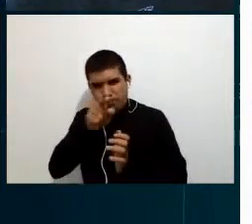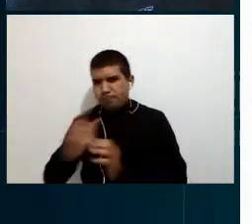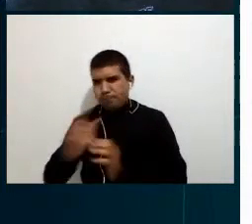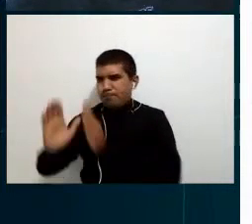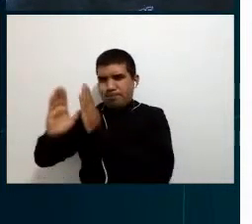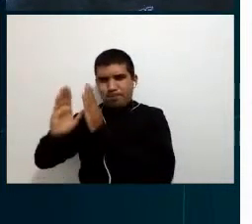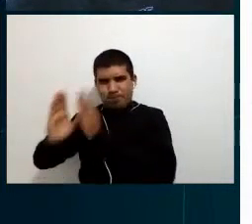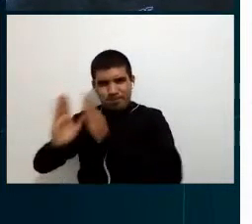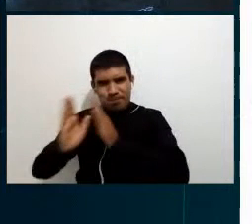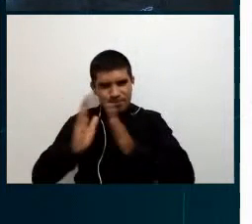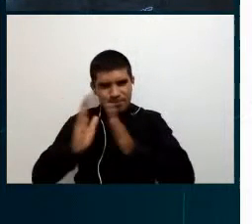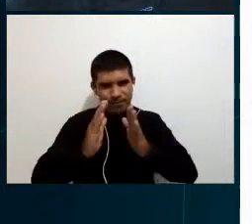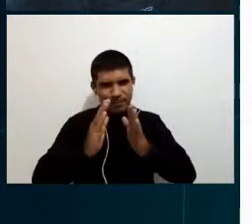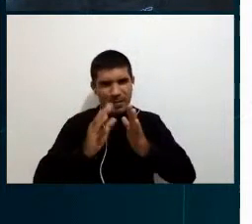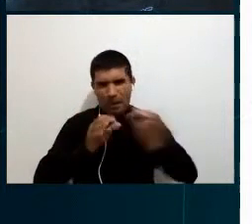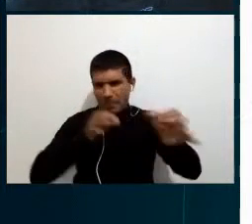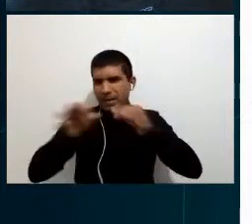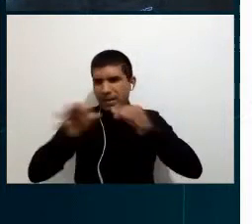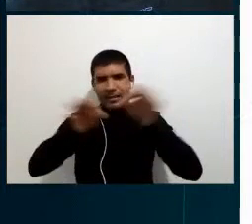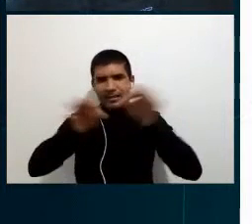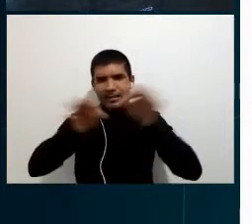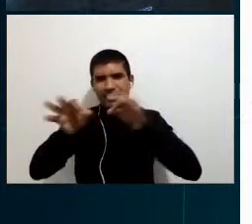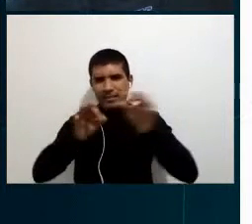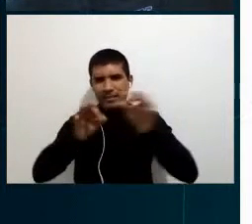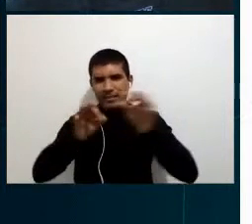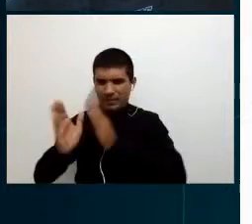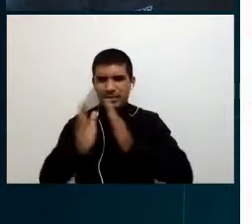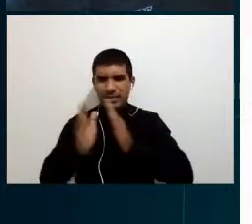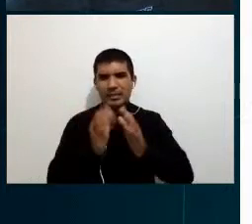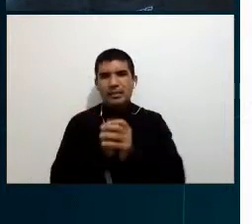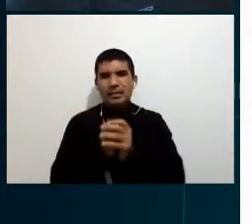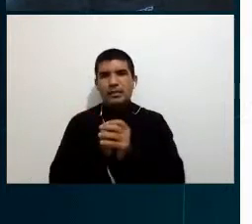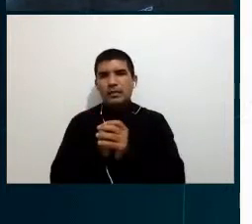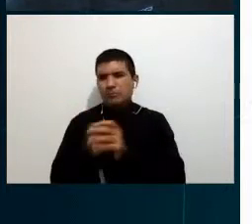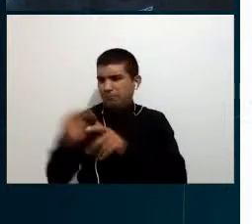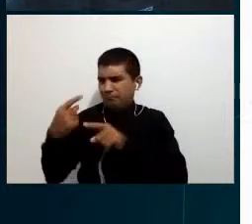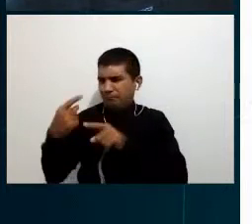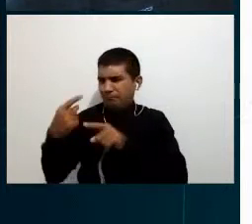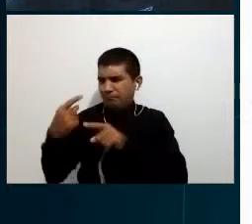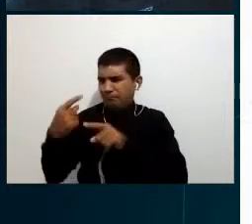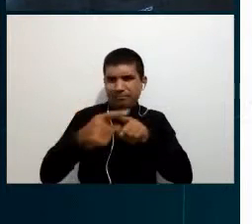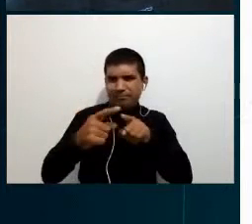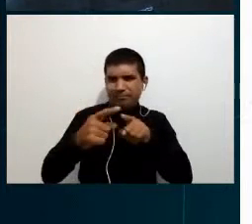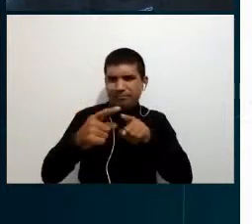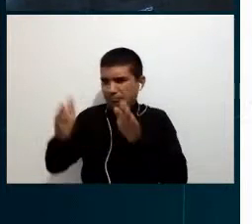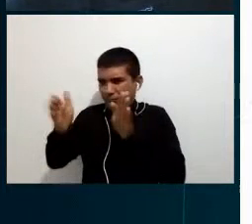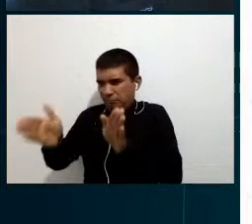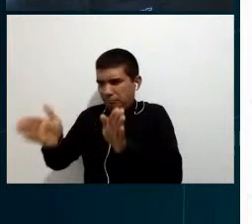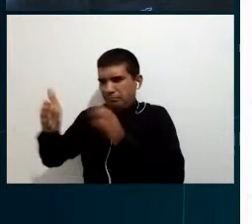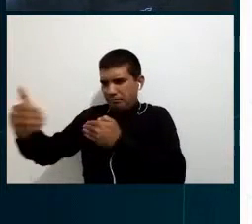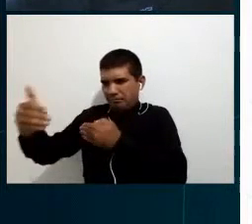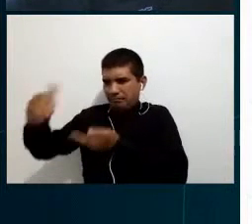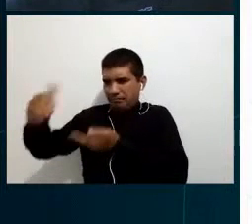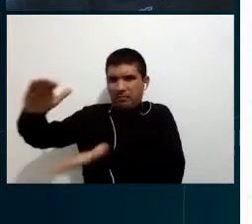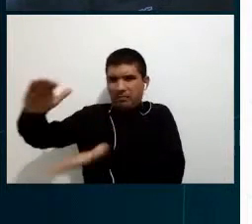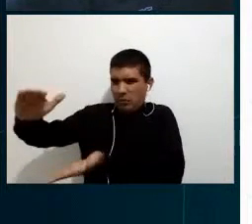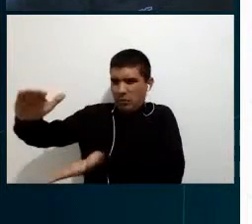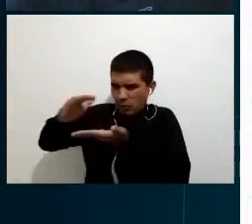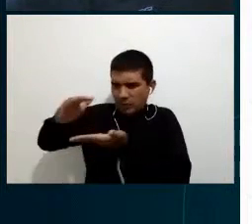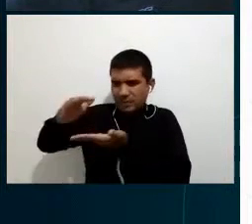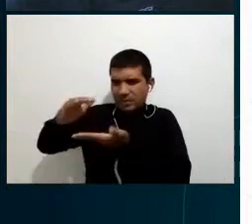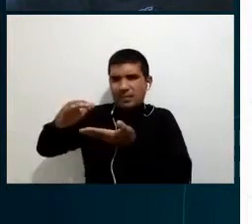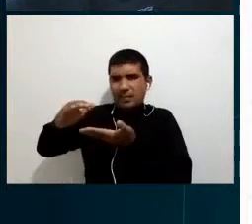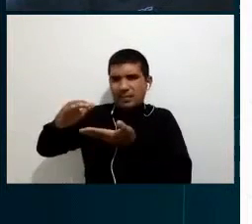para la distribución y transmisión de energía eléctrica utilizan el gas hexafluoruro de azufre, que es